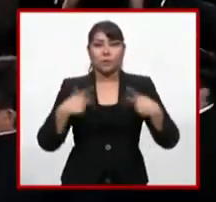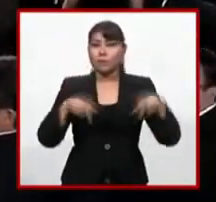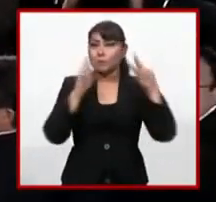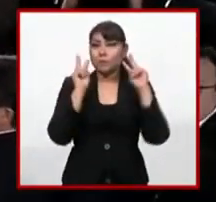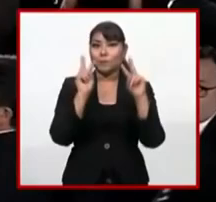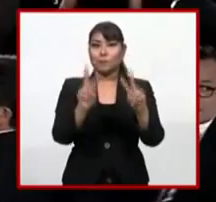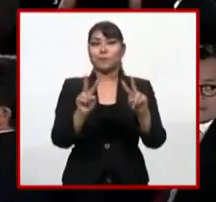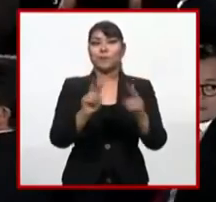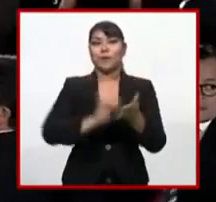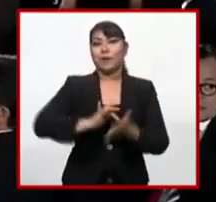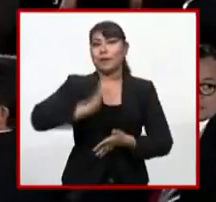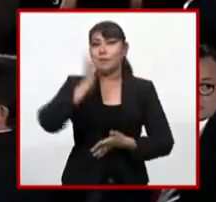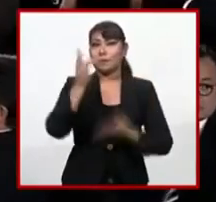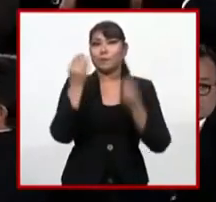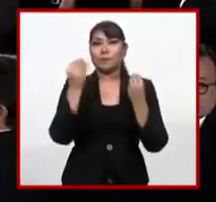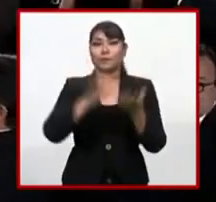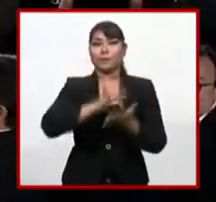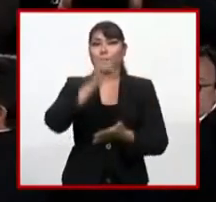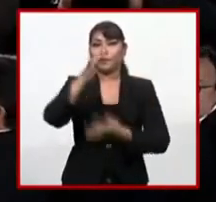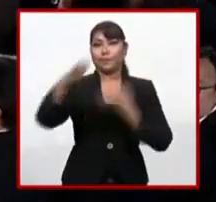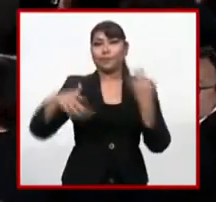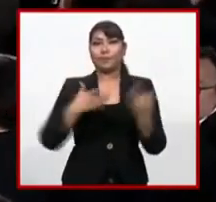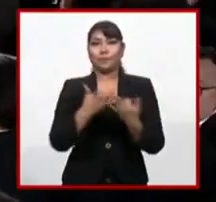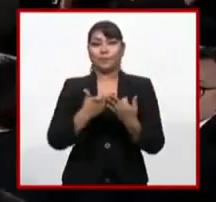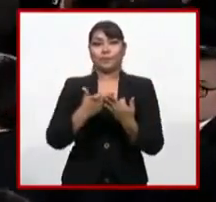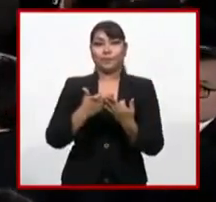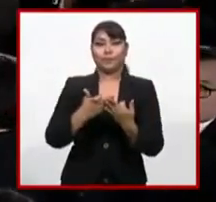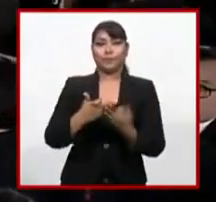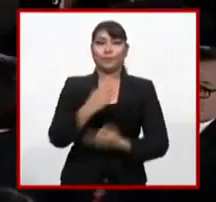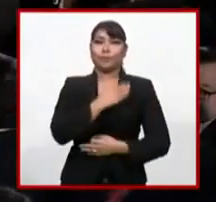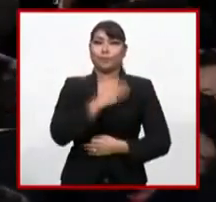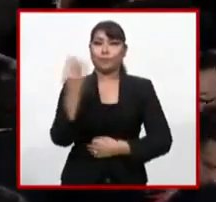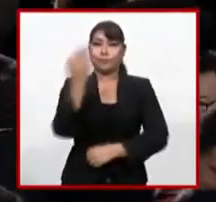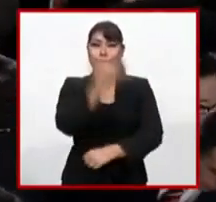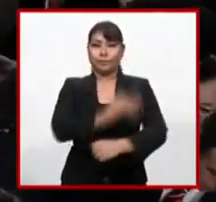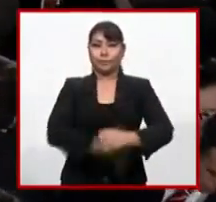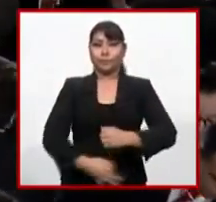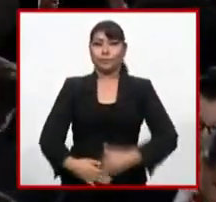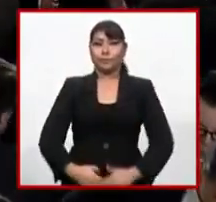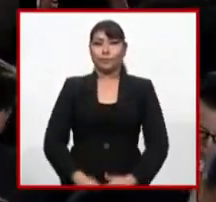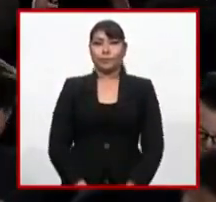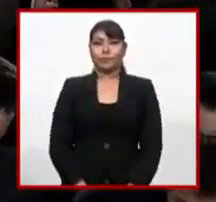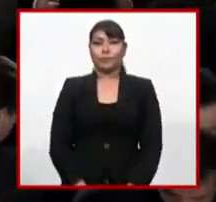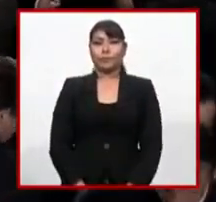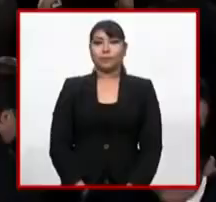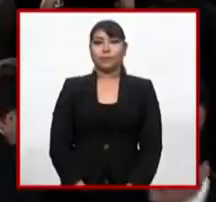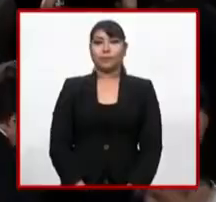asistencia de todos ustedes, muchas gracias y muy buenas tardes.